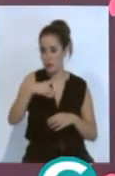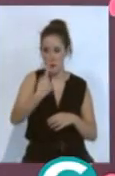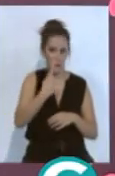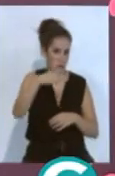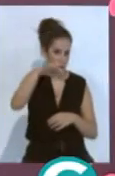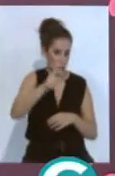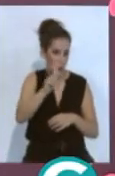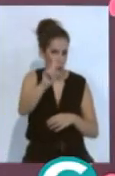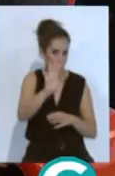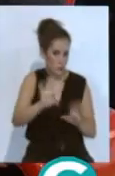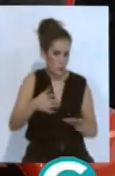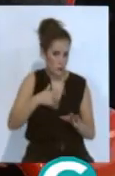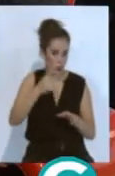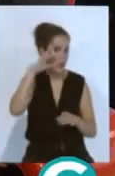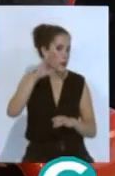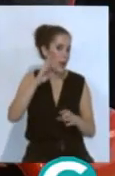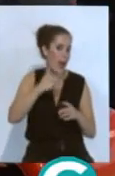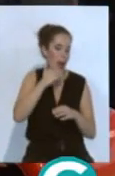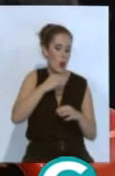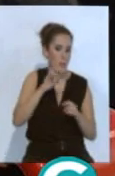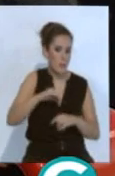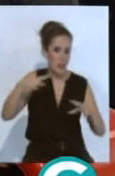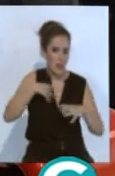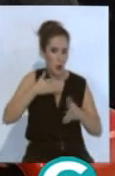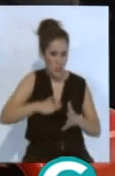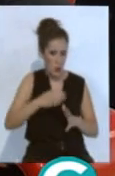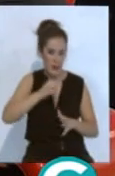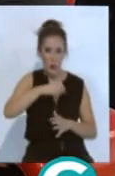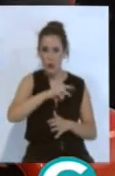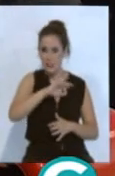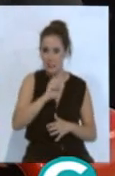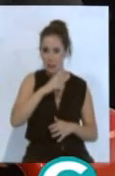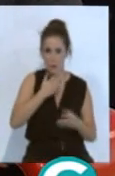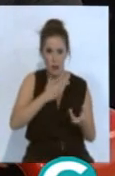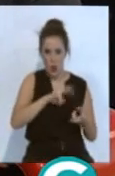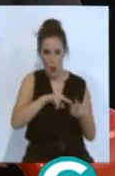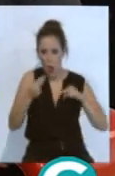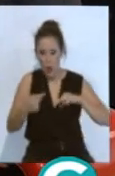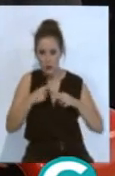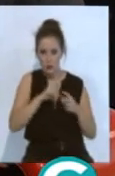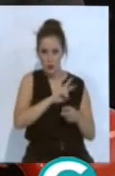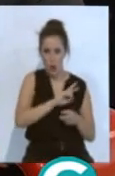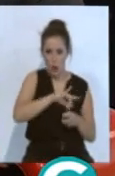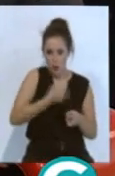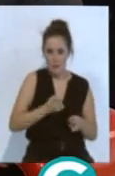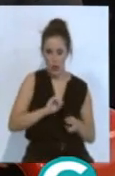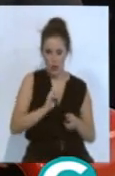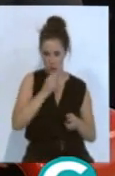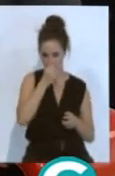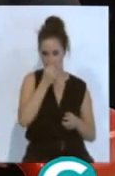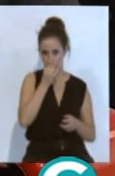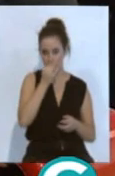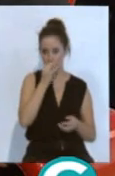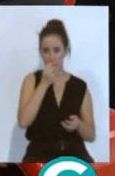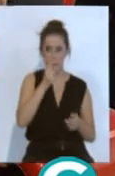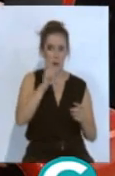Ya no se repite. Eso tiene un don especial. Mira, yo soy el hijo de Manolo Santander y no soy un clon de Manolo Santander. No. Más claro que eso, ¿no? Esos